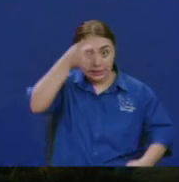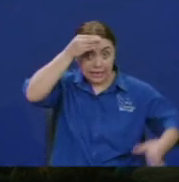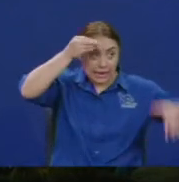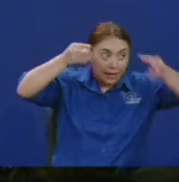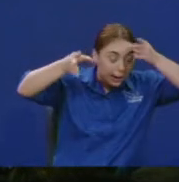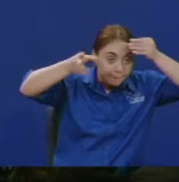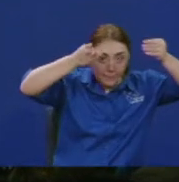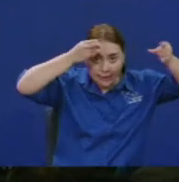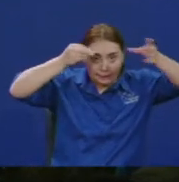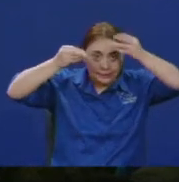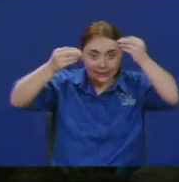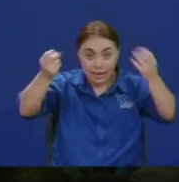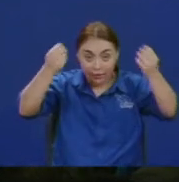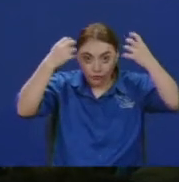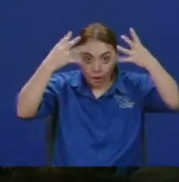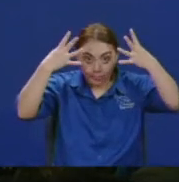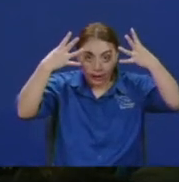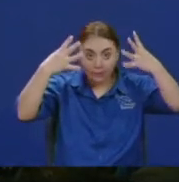bautizado,